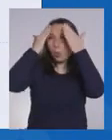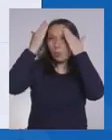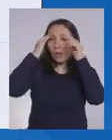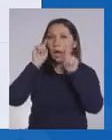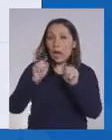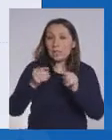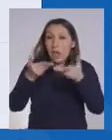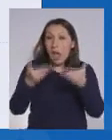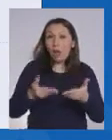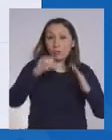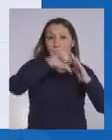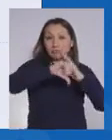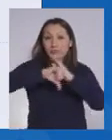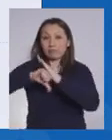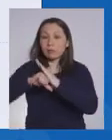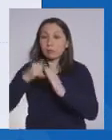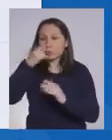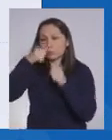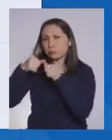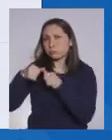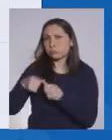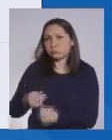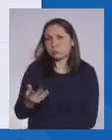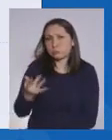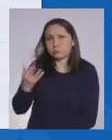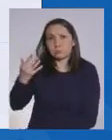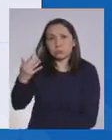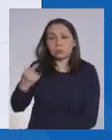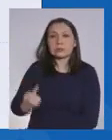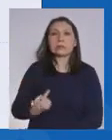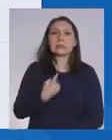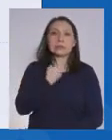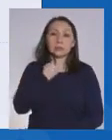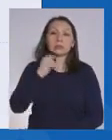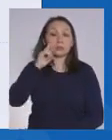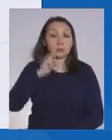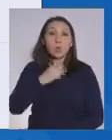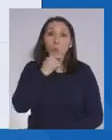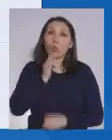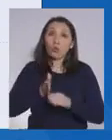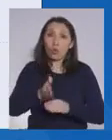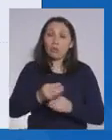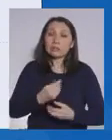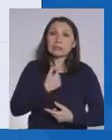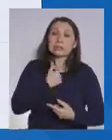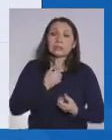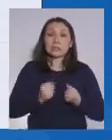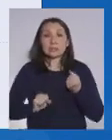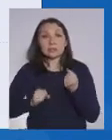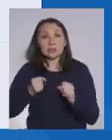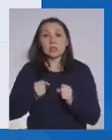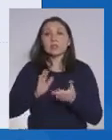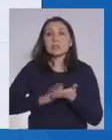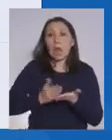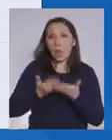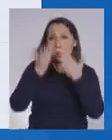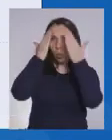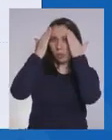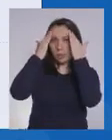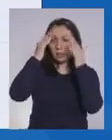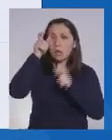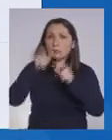este confinamiento que llevábamos hace bastante tiempo en nuestro país ha afectado y sin duda podrá seguir afectando de manera potencial la salud mental